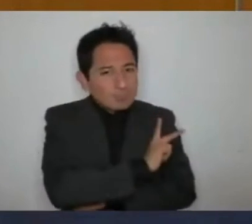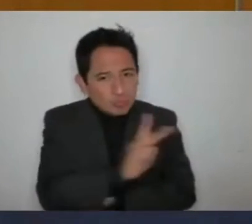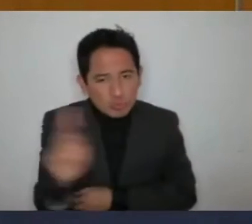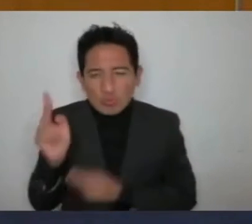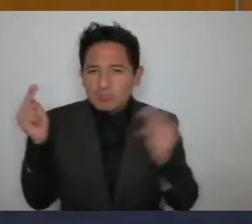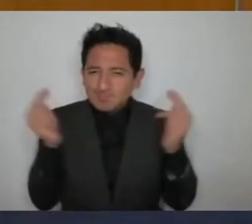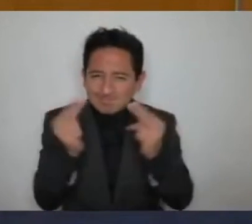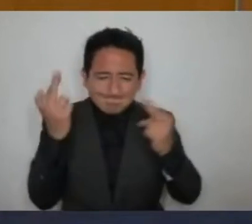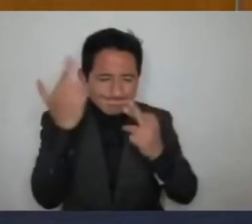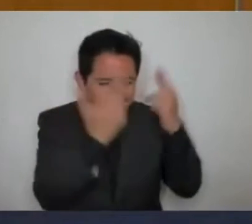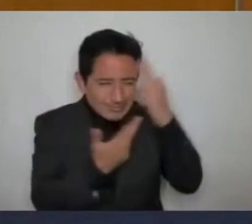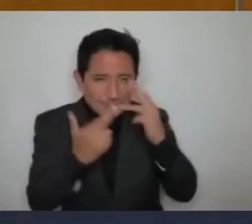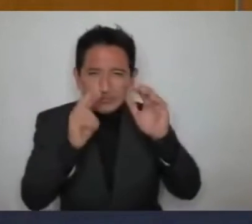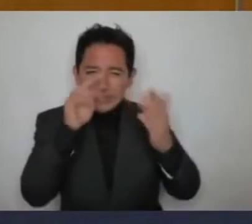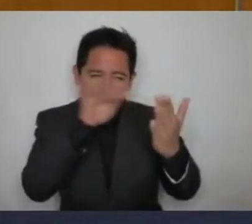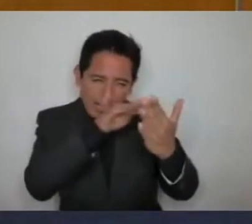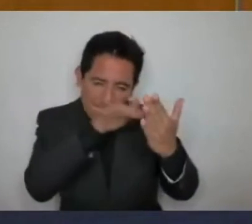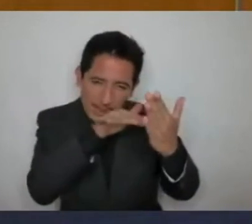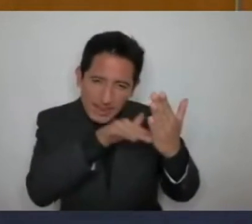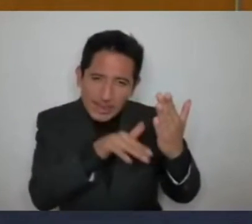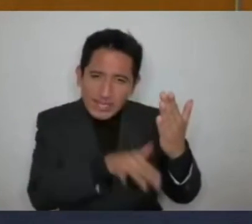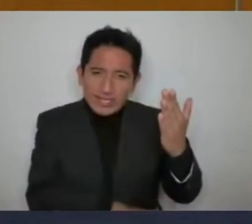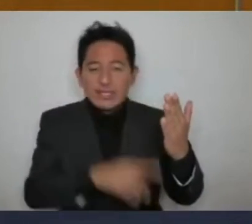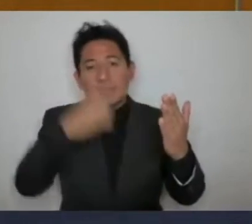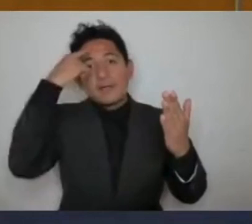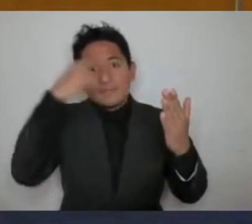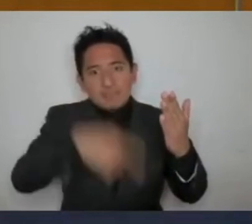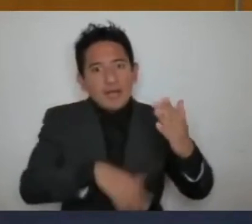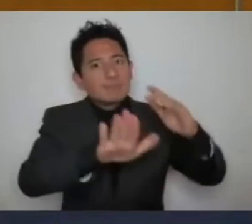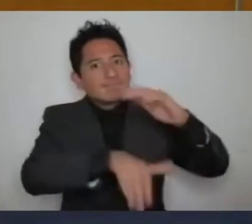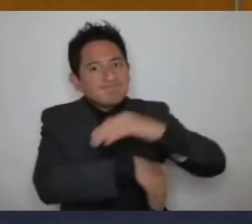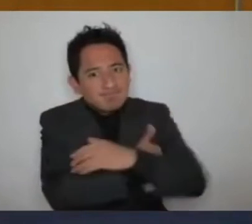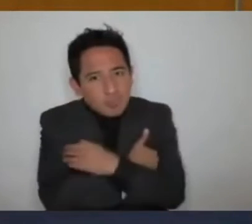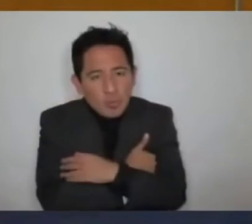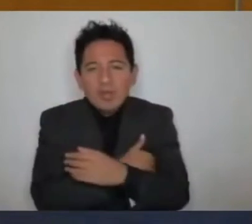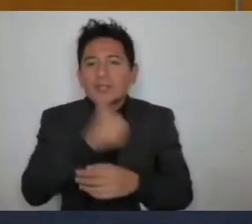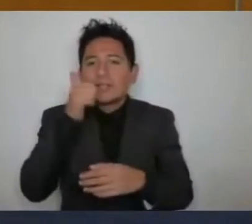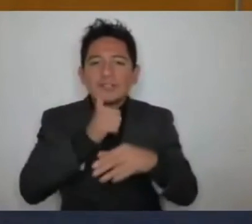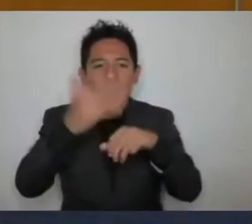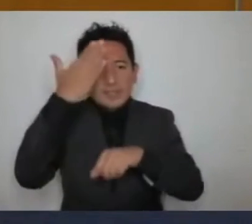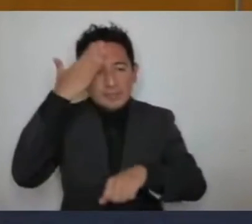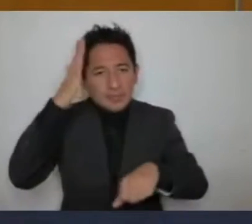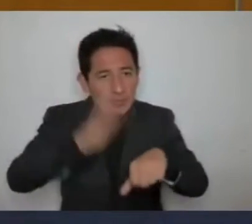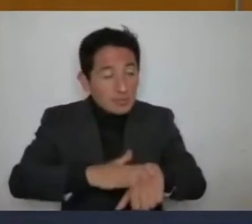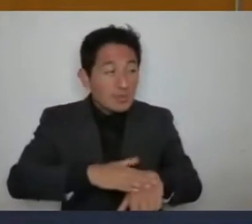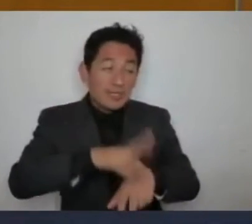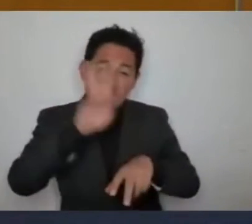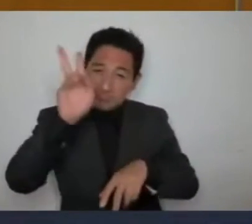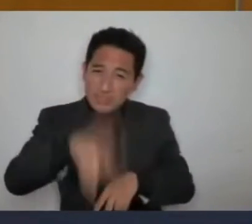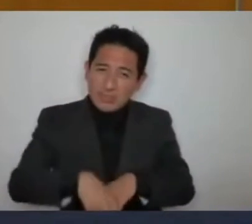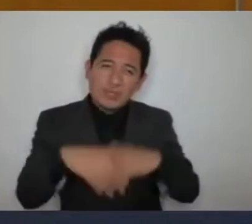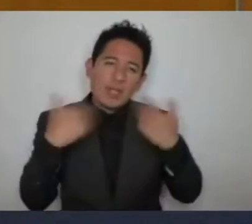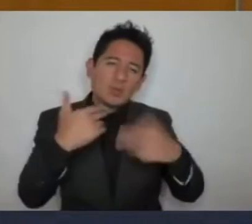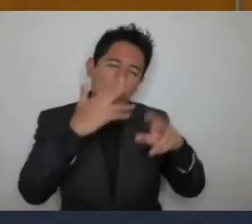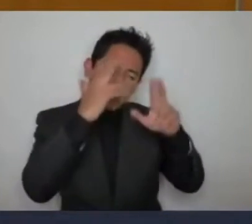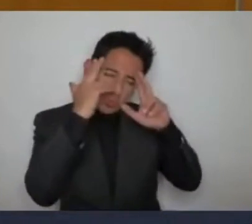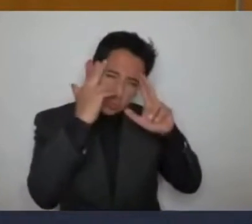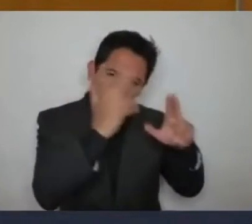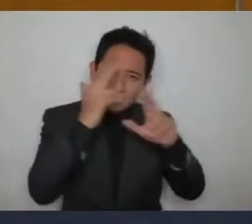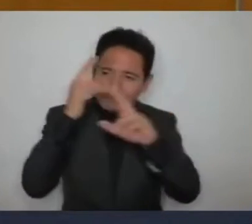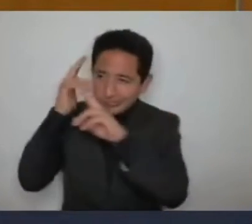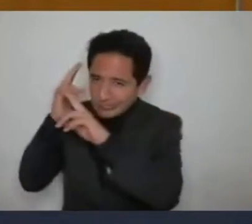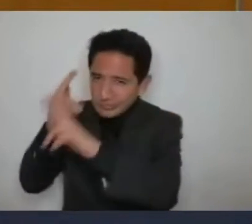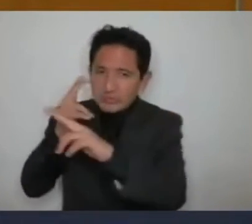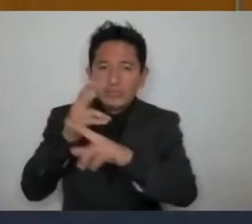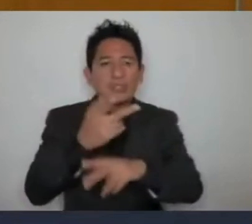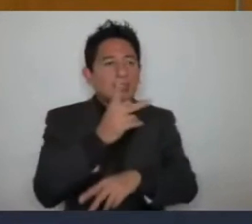muy orgullosa de haber podido estar cerca de Alonso y de haber podido dar algún